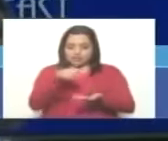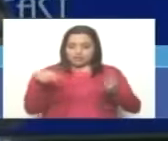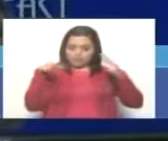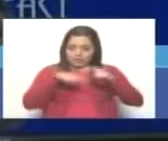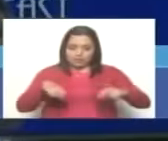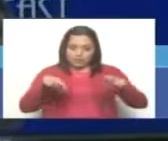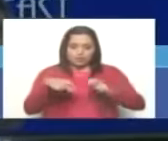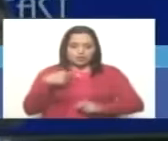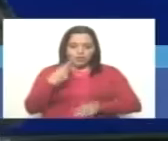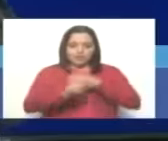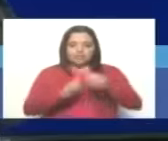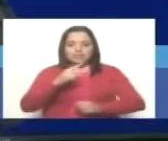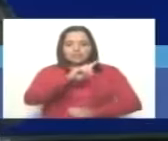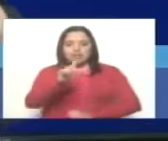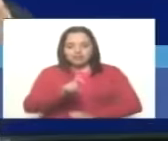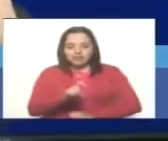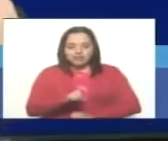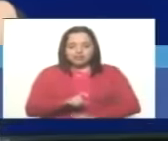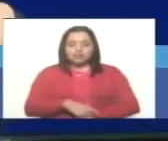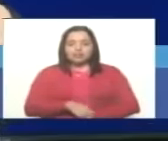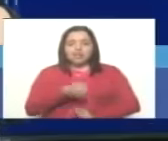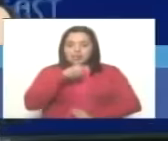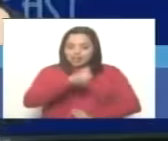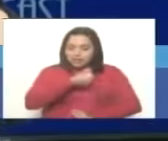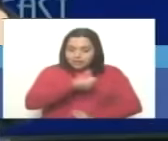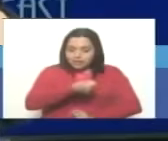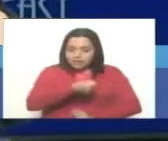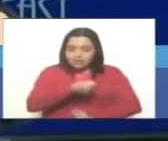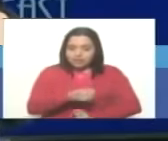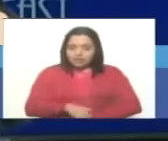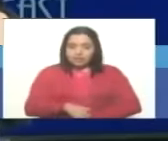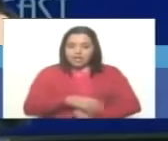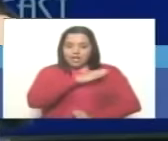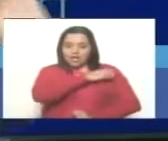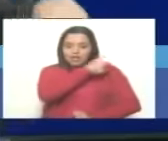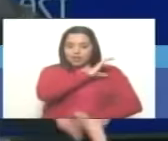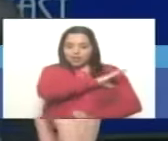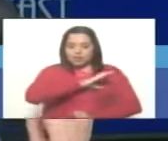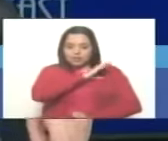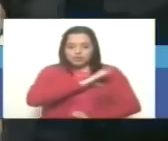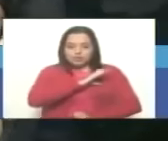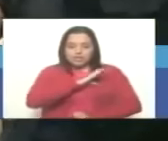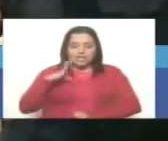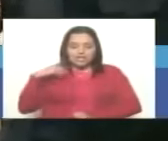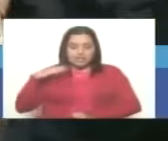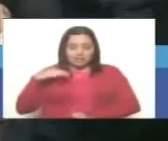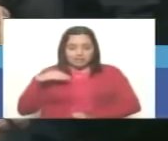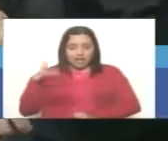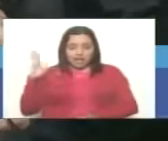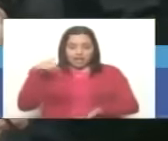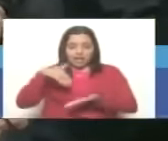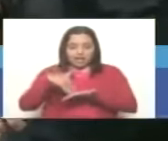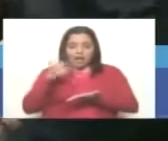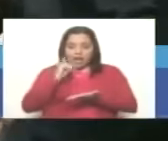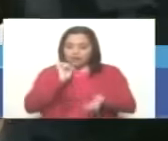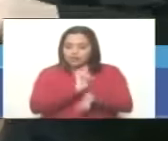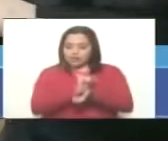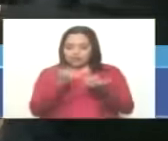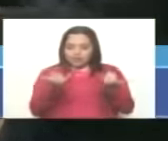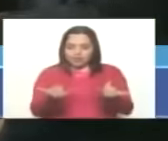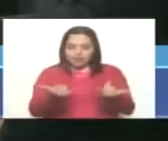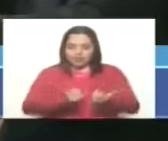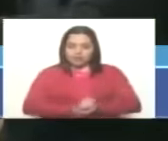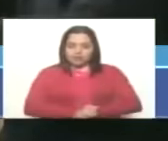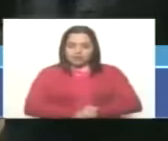los entrevisté. El jefe de la comisión del 6 especial Aragua, de Maracay, que llegó allí, está preso ahorita. Eso